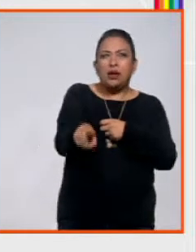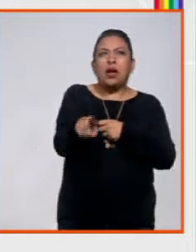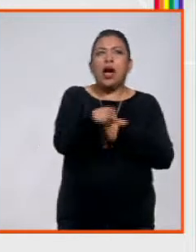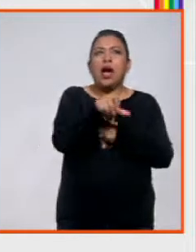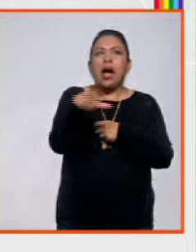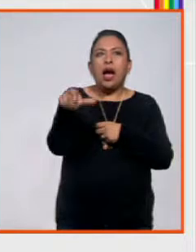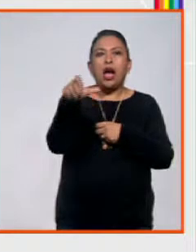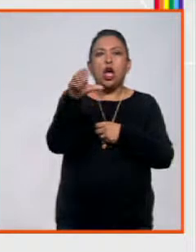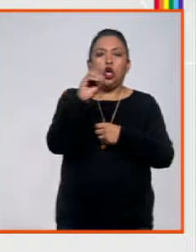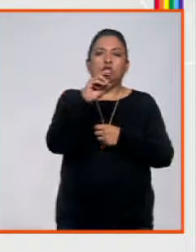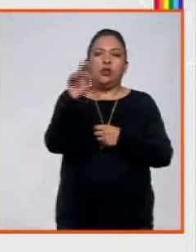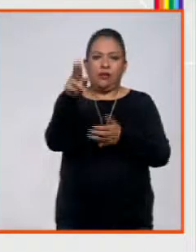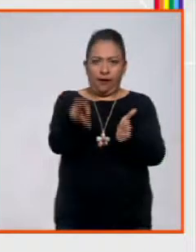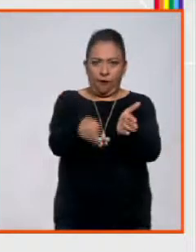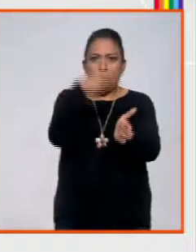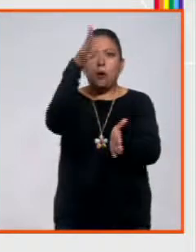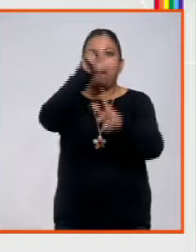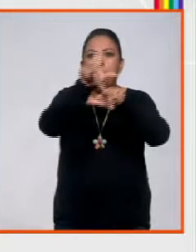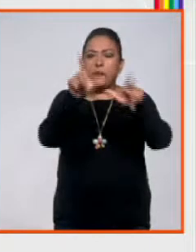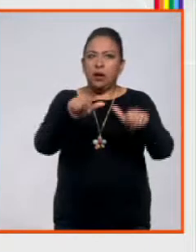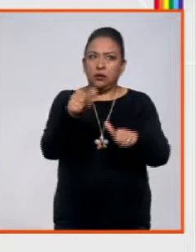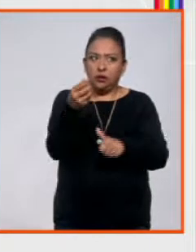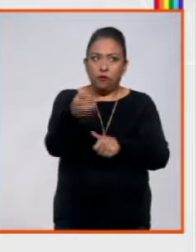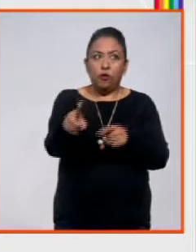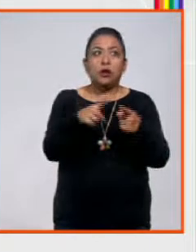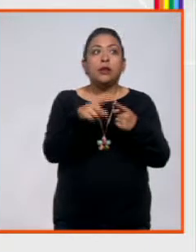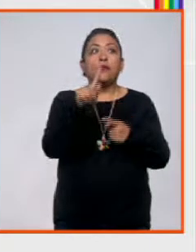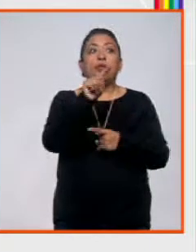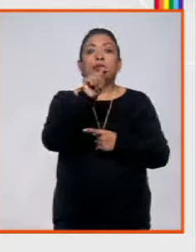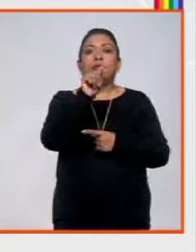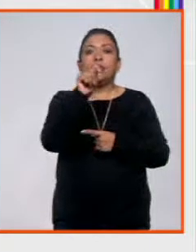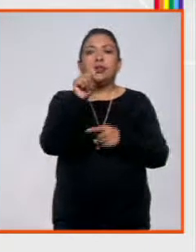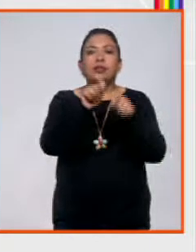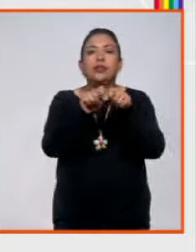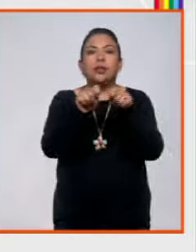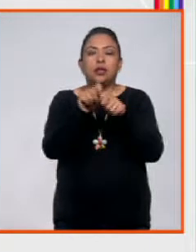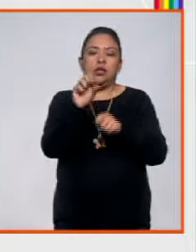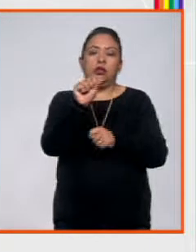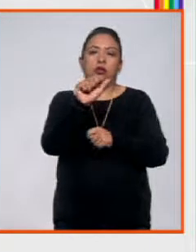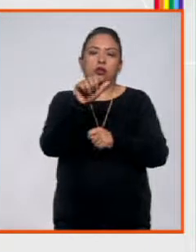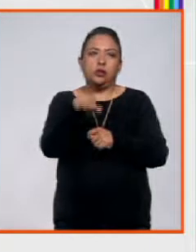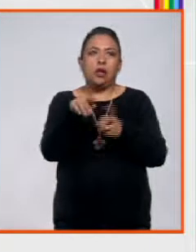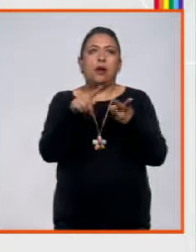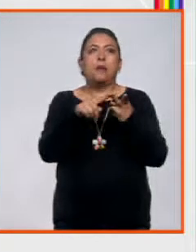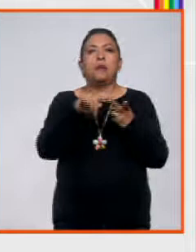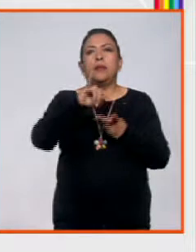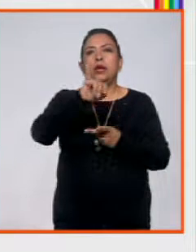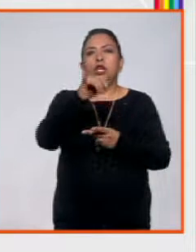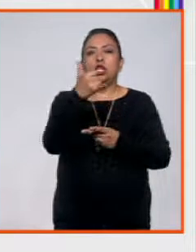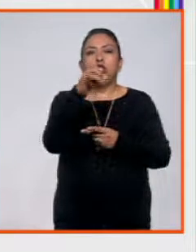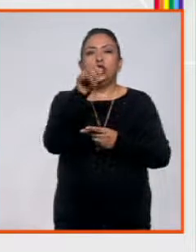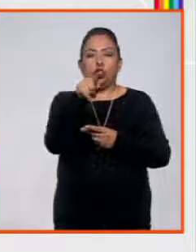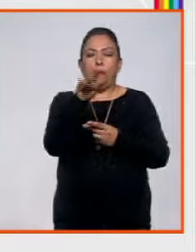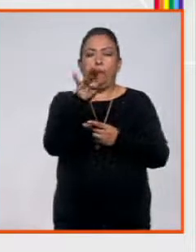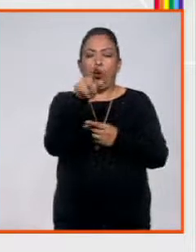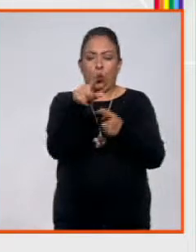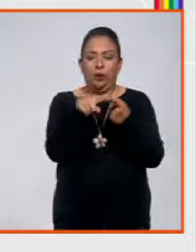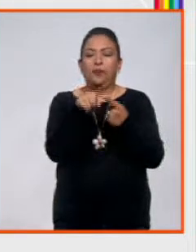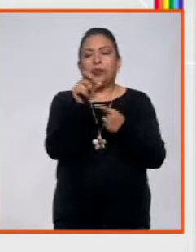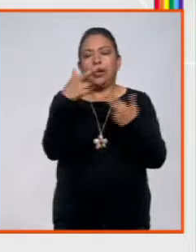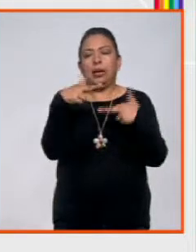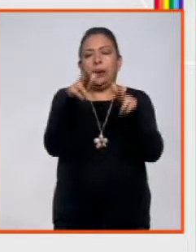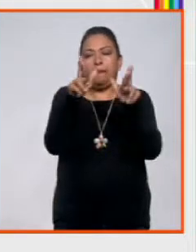fuerzas occidentales a firmar un tratado de paz vemos al tío sam jon dahl el lyon bull el